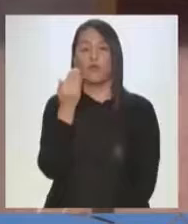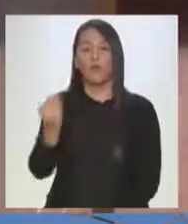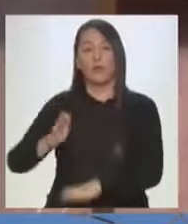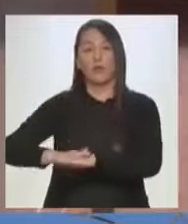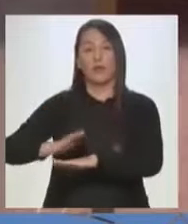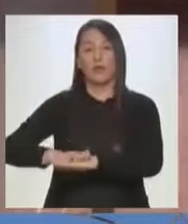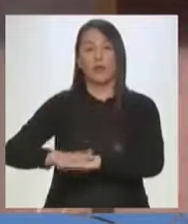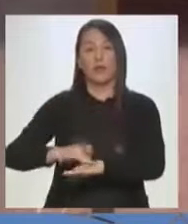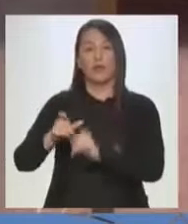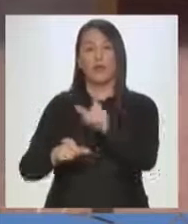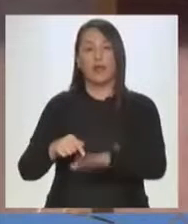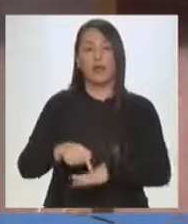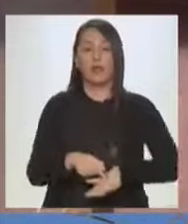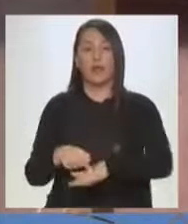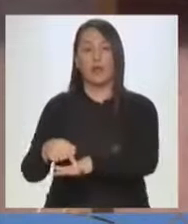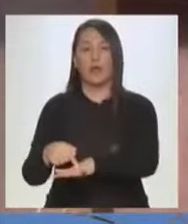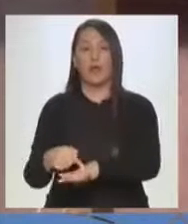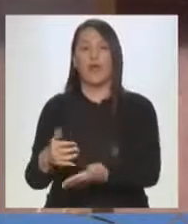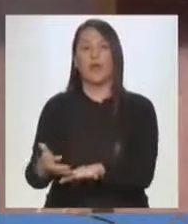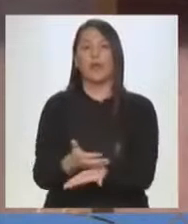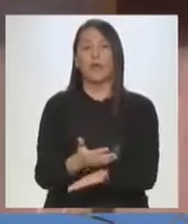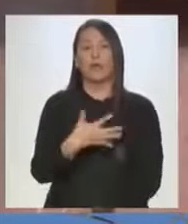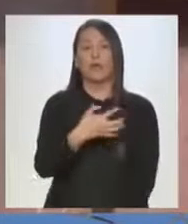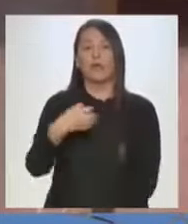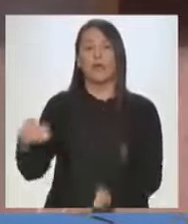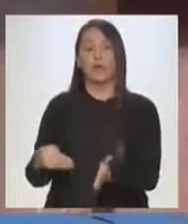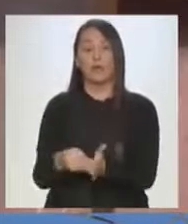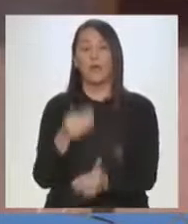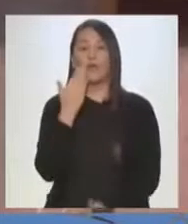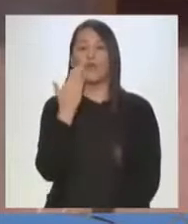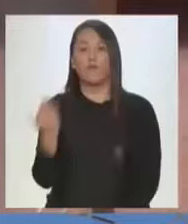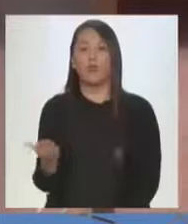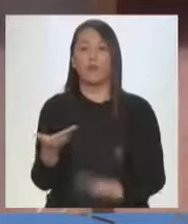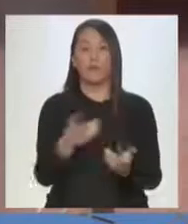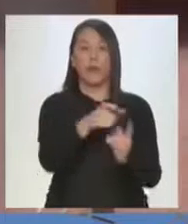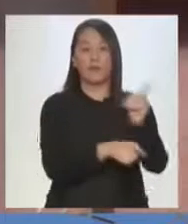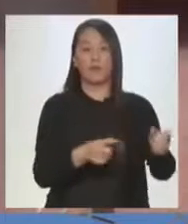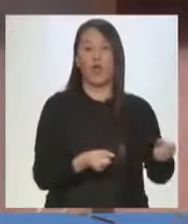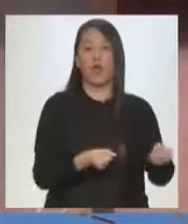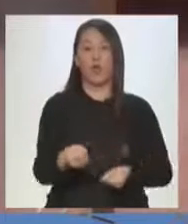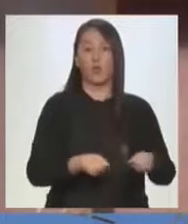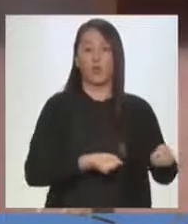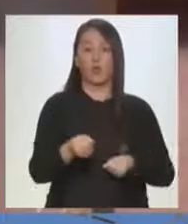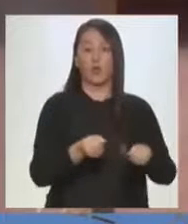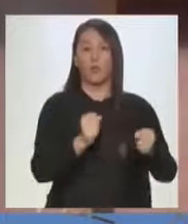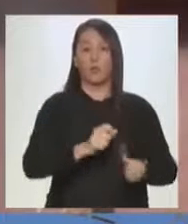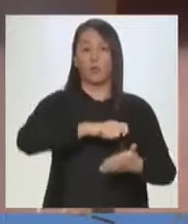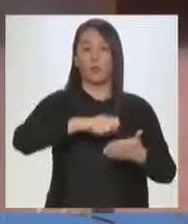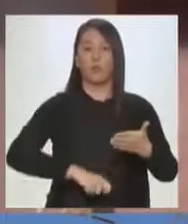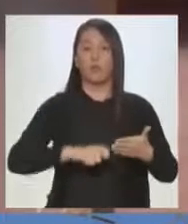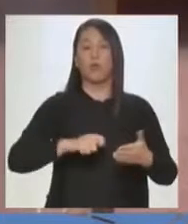para los trabajadores del rubro del transporte por un monto de 500.000 pesos a título de bono para los conductores, pudiendo inscribir un